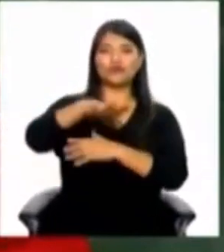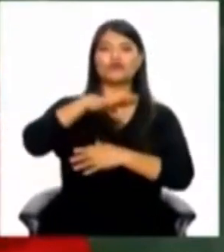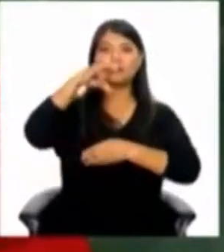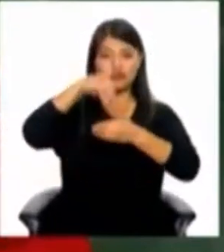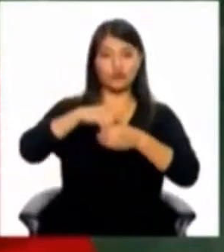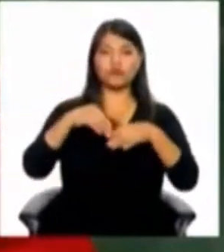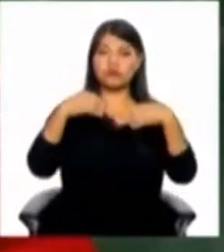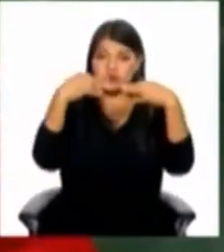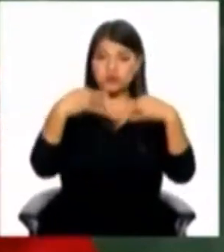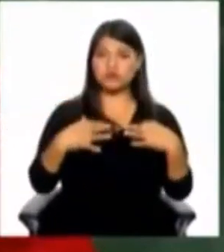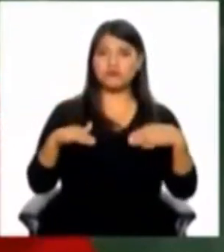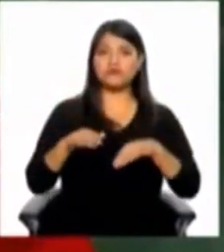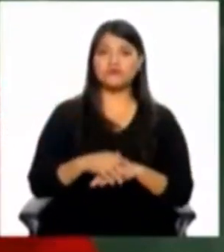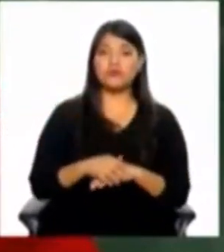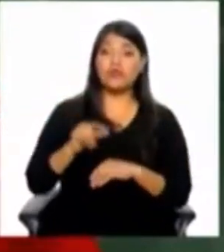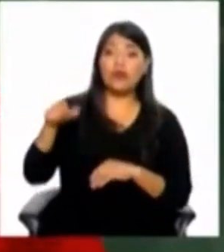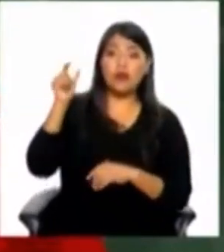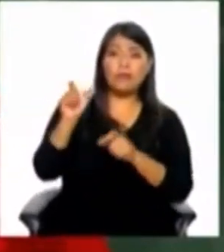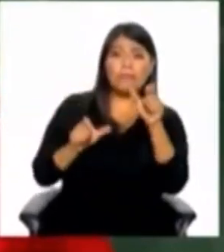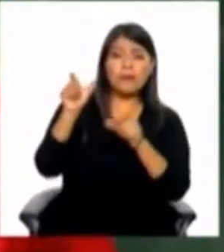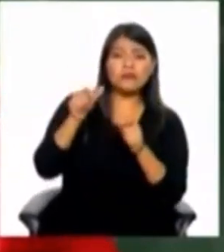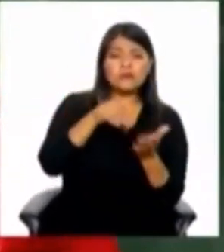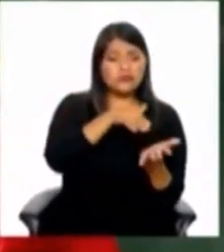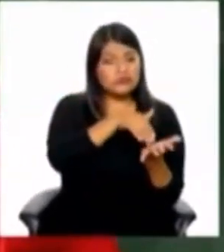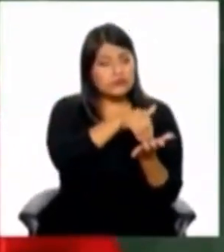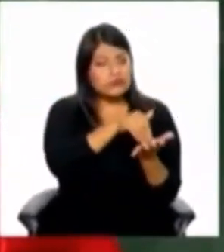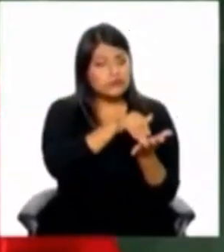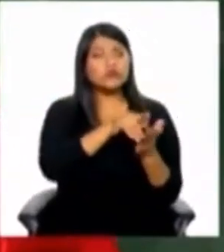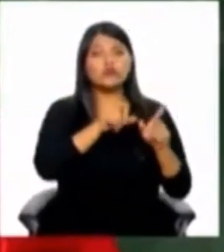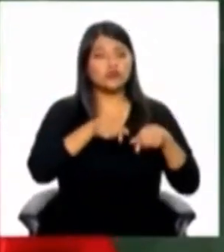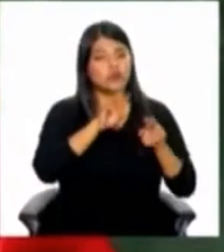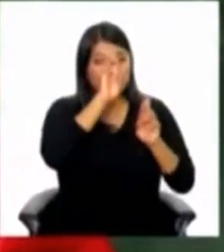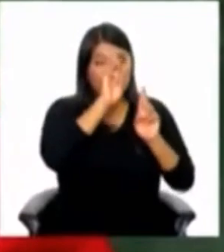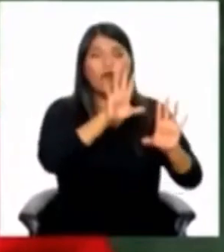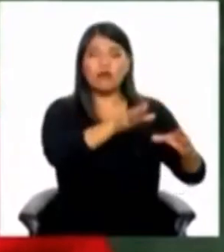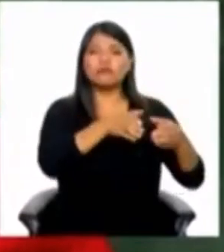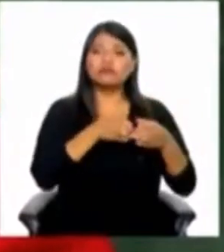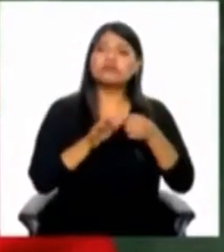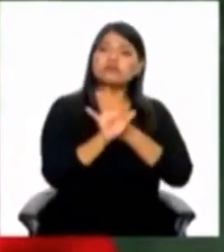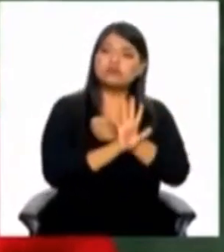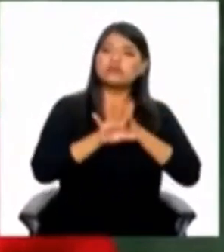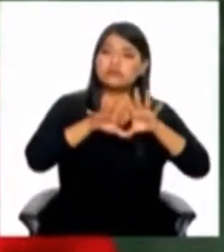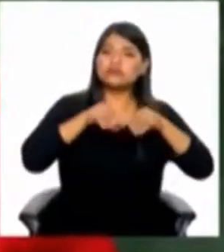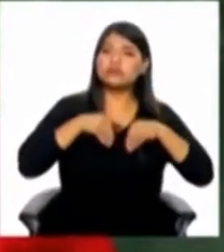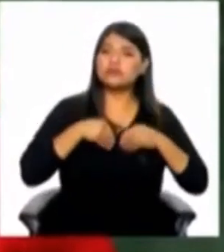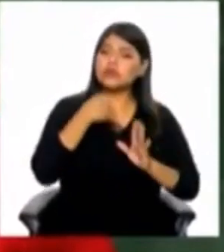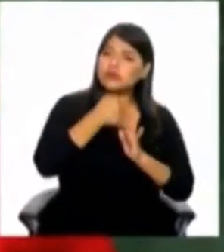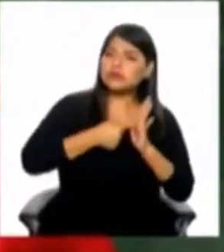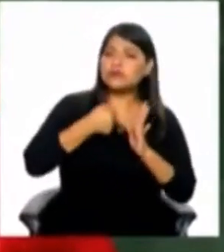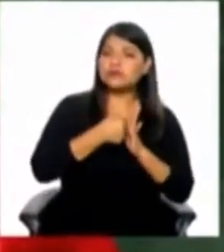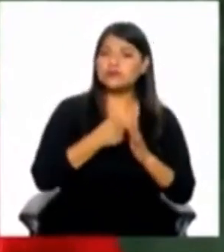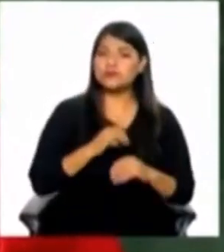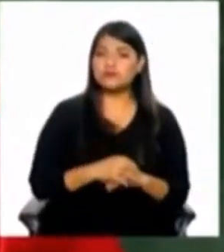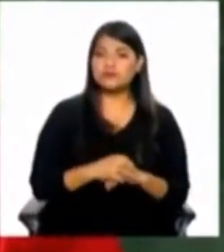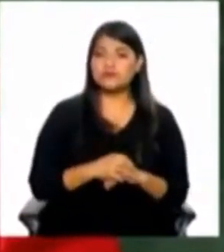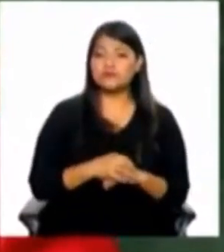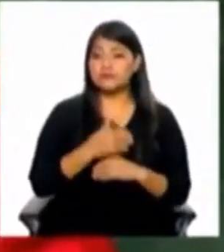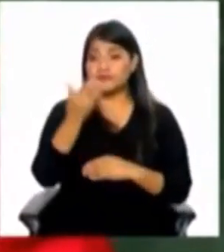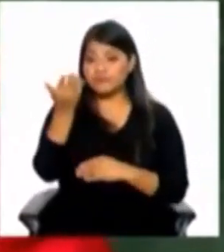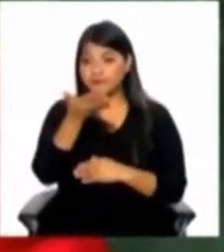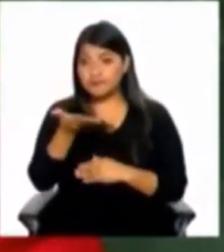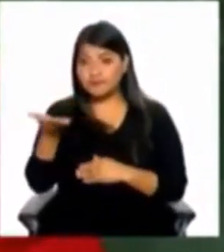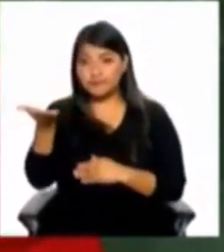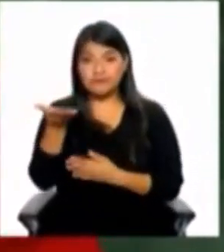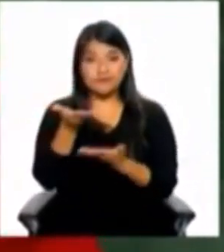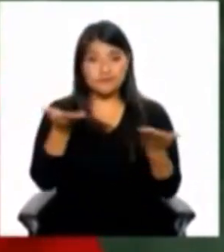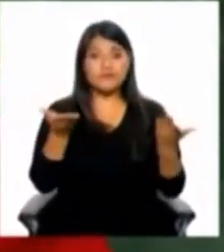pero en especial de los más vulnerables. Señor presidente, el gobierno del Perú, fiel